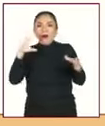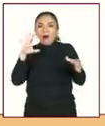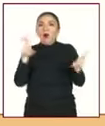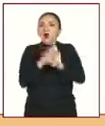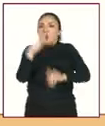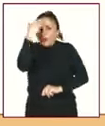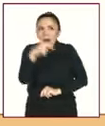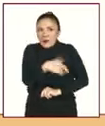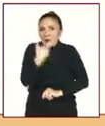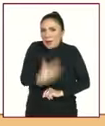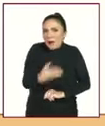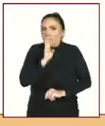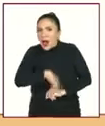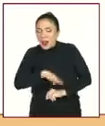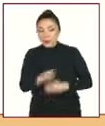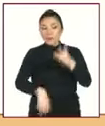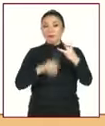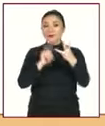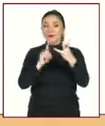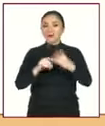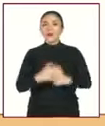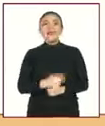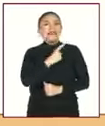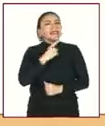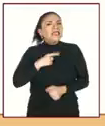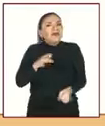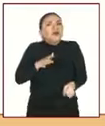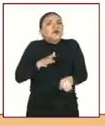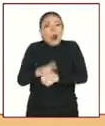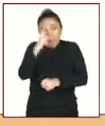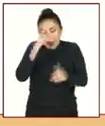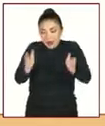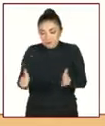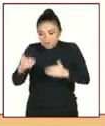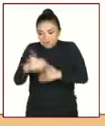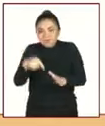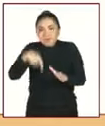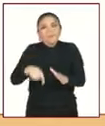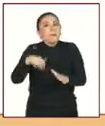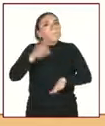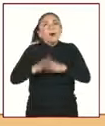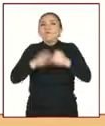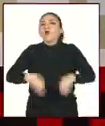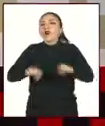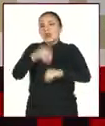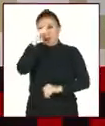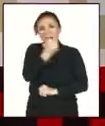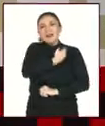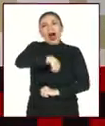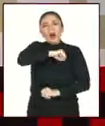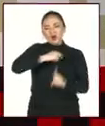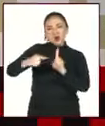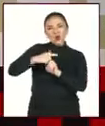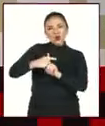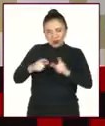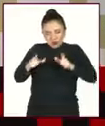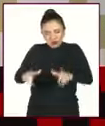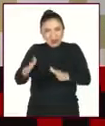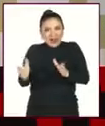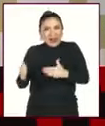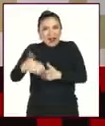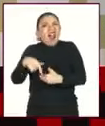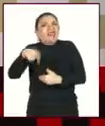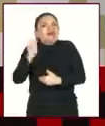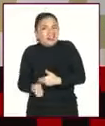pregunta 3, ¿qué elementos debe contener un botiquín básico? El código QR está en pantalla y en el chat de comentarios